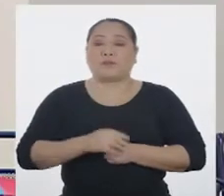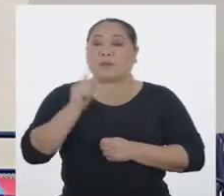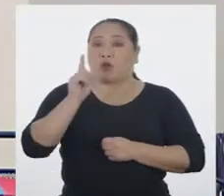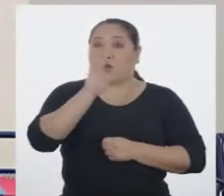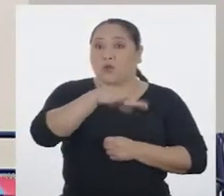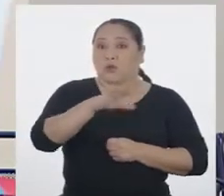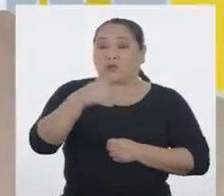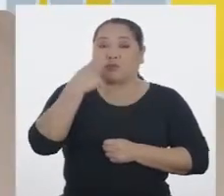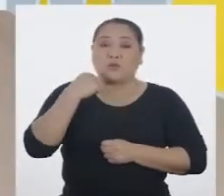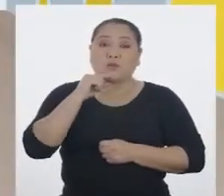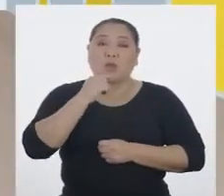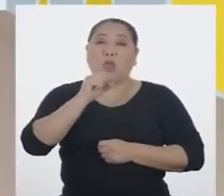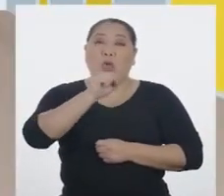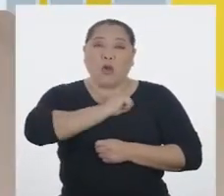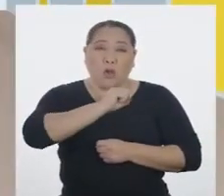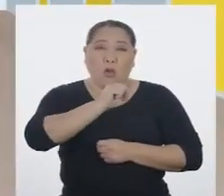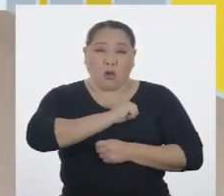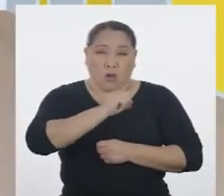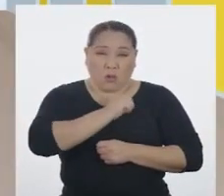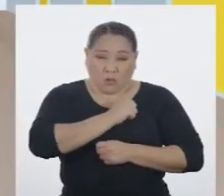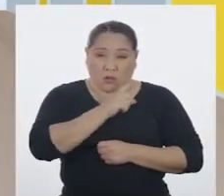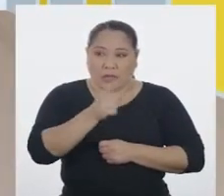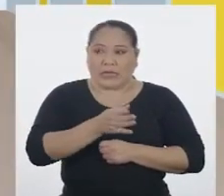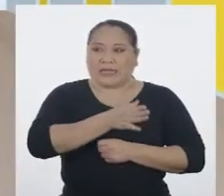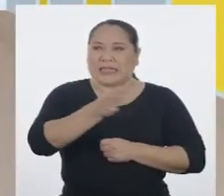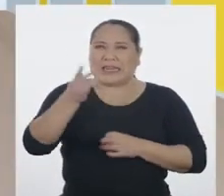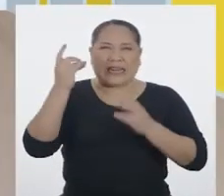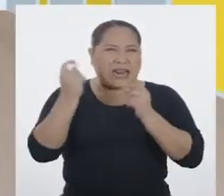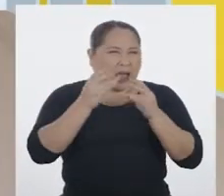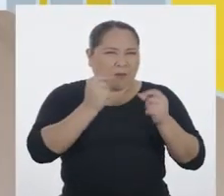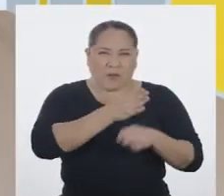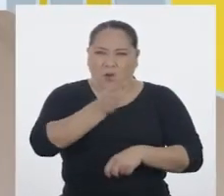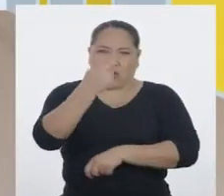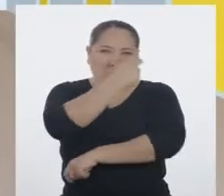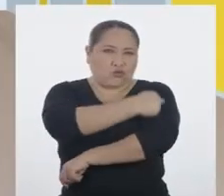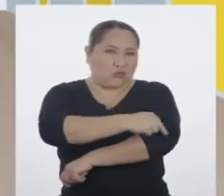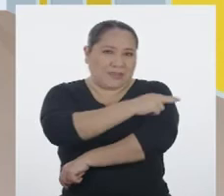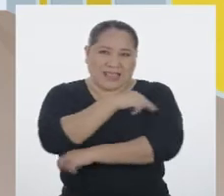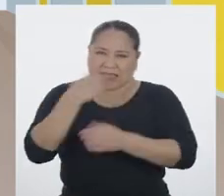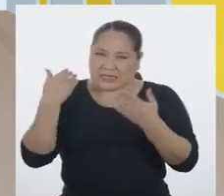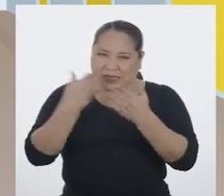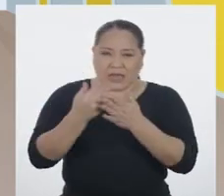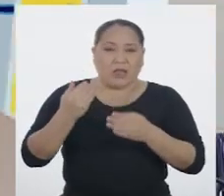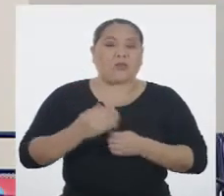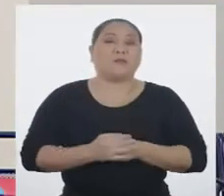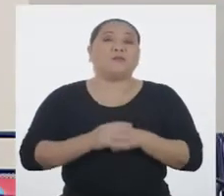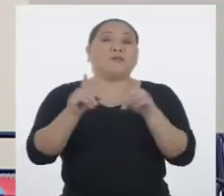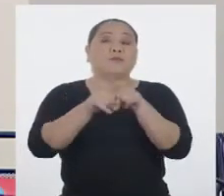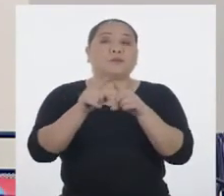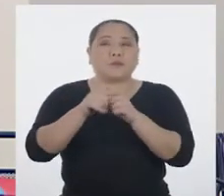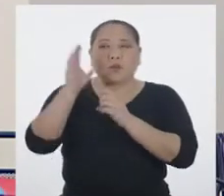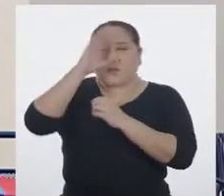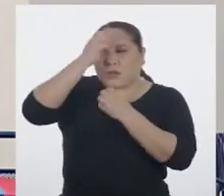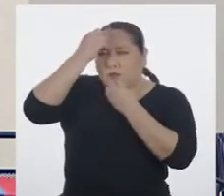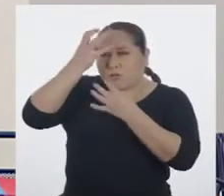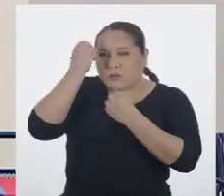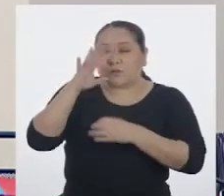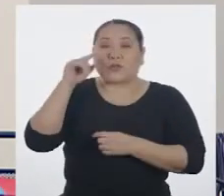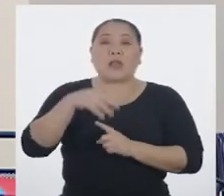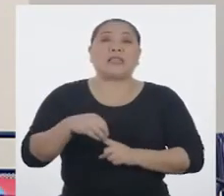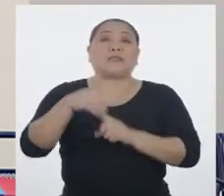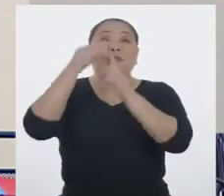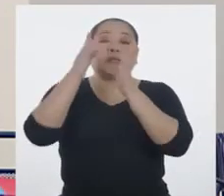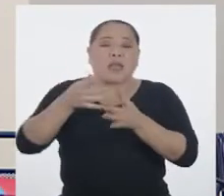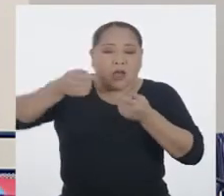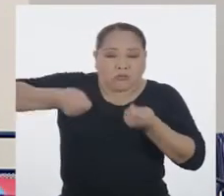Si una niña o un niño tiene tos, de inmediato debe ser llevado al establecimiento de salud más cercano. También infórmate con los